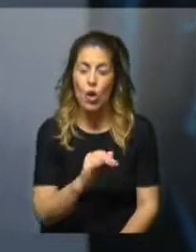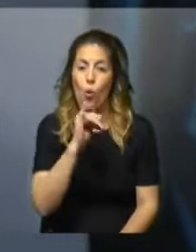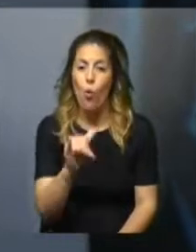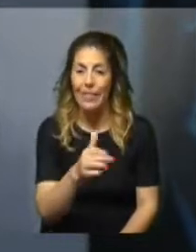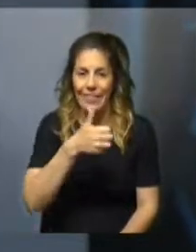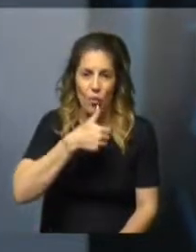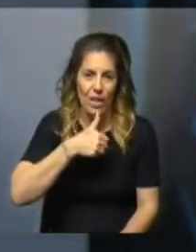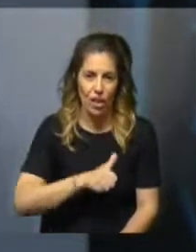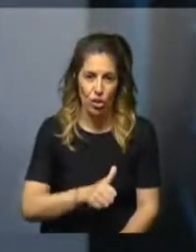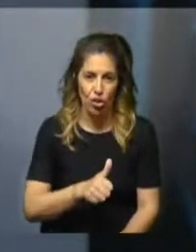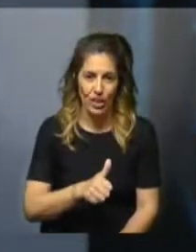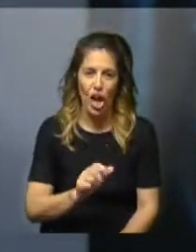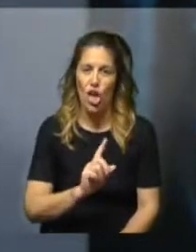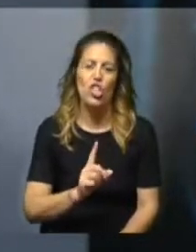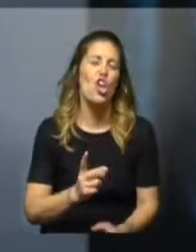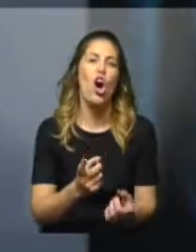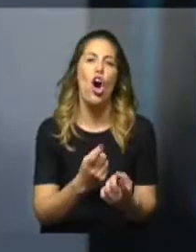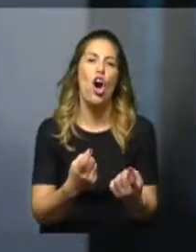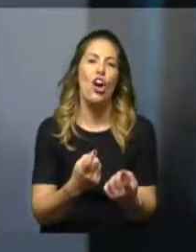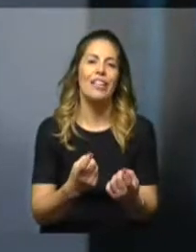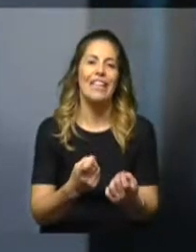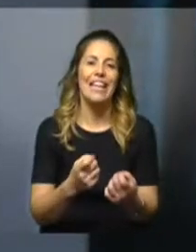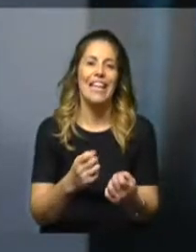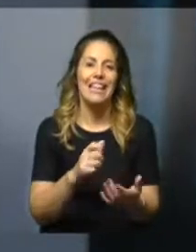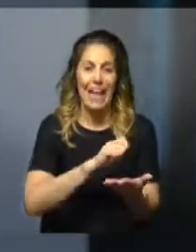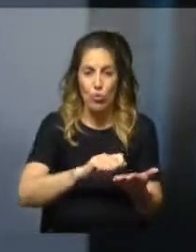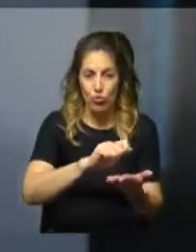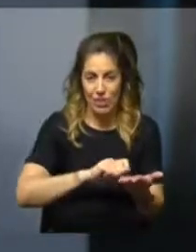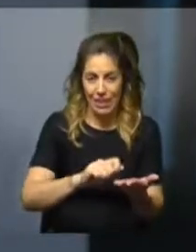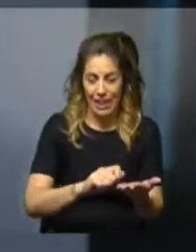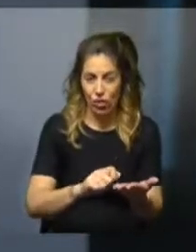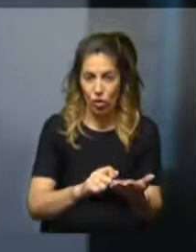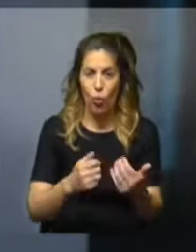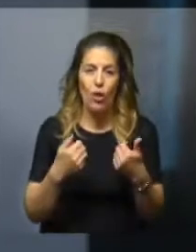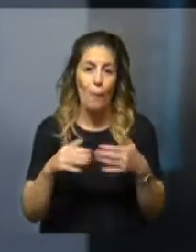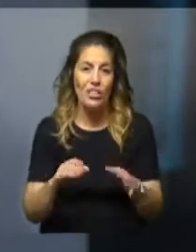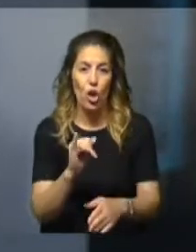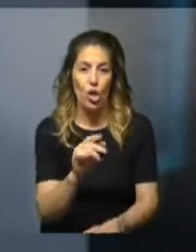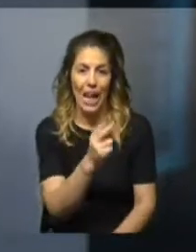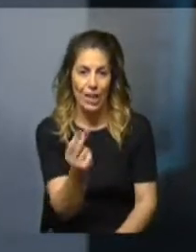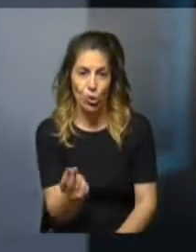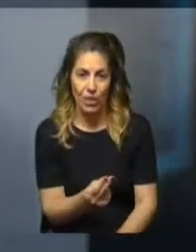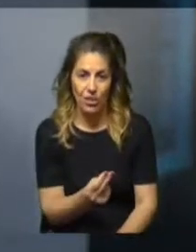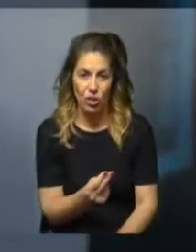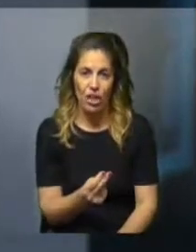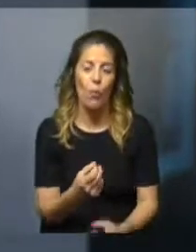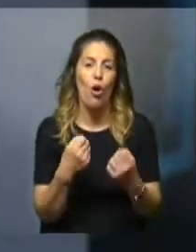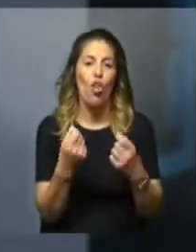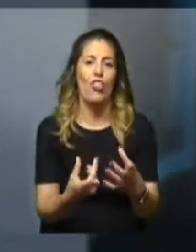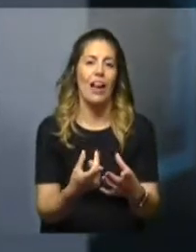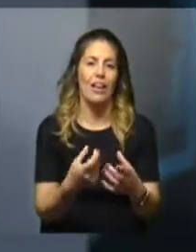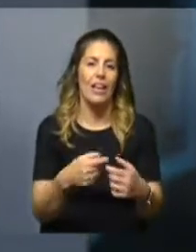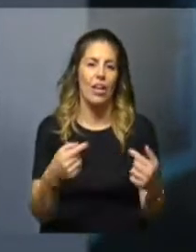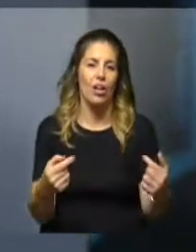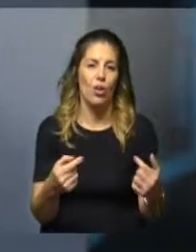No necesariamente tiene por qué estar el texto porque en su inicio la Ilustración era como iluminar un texto no cuando hablamos